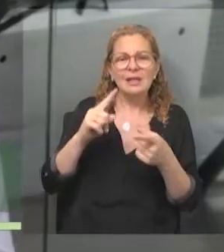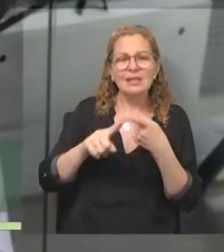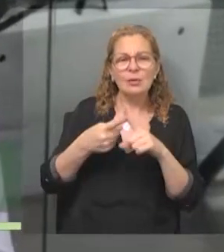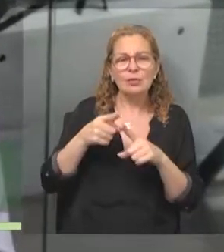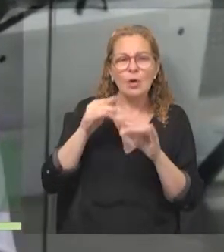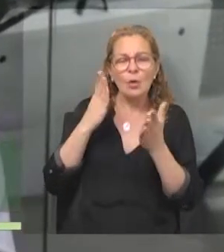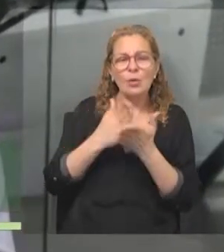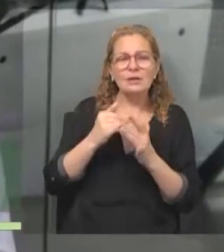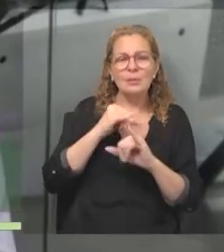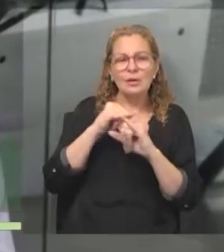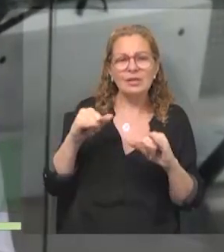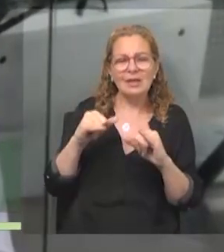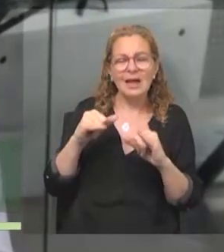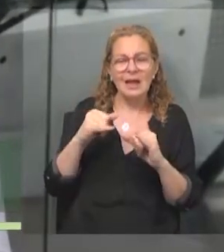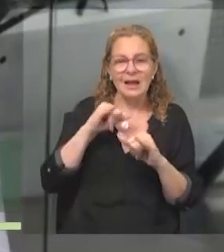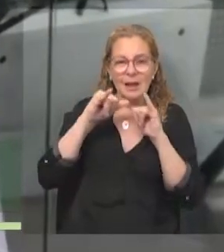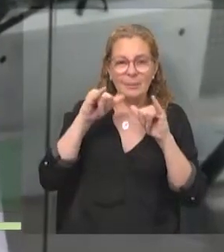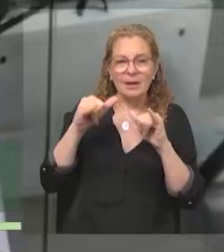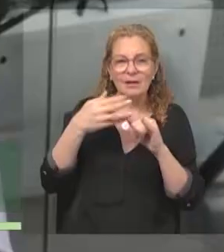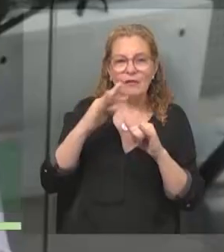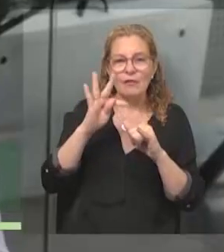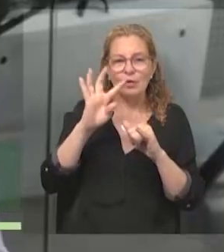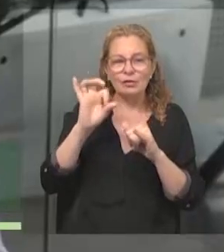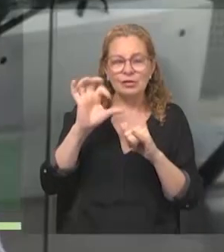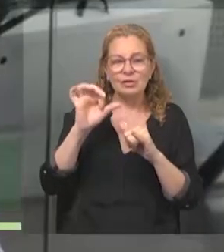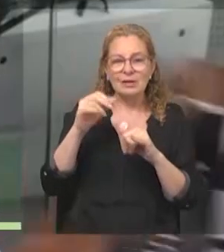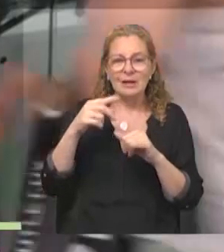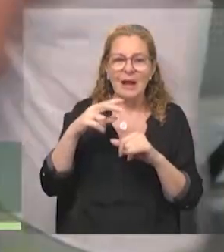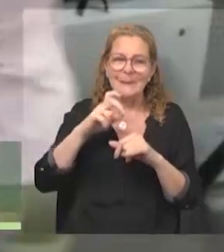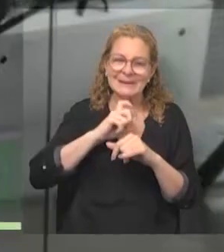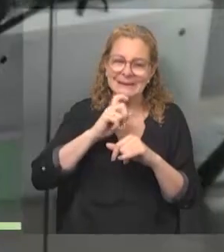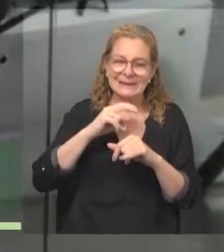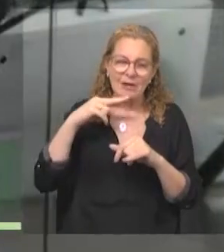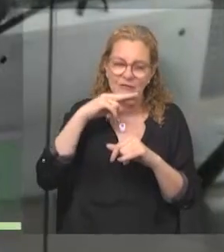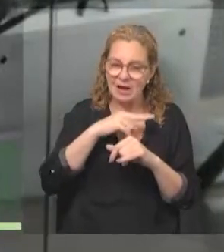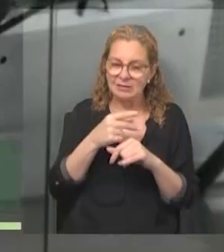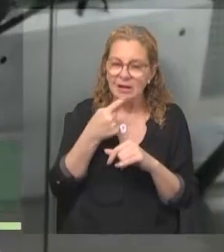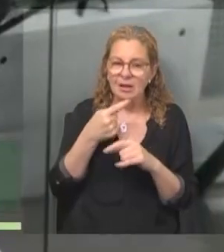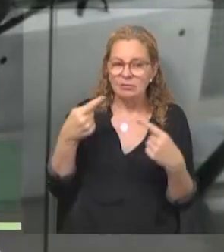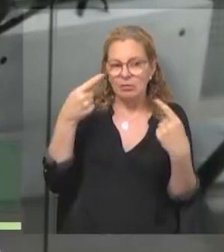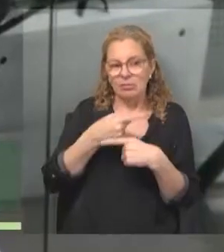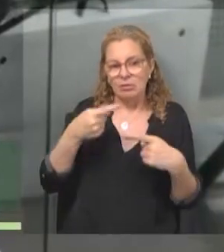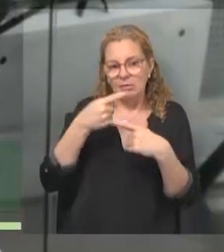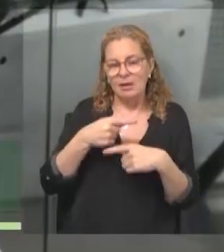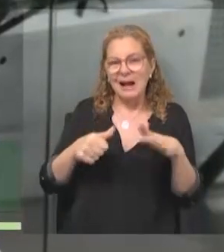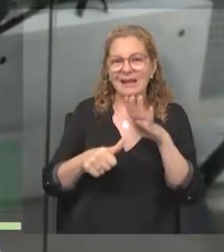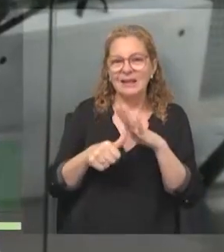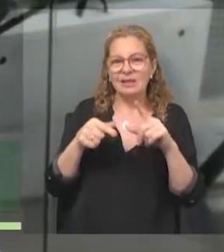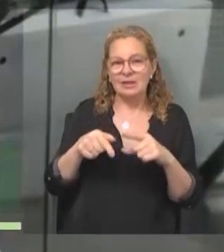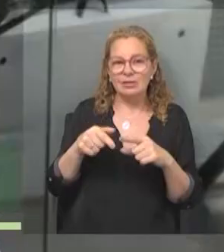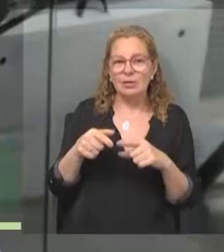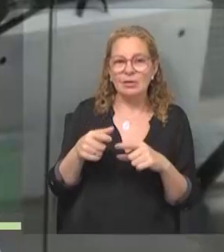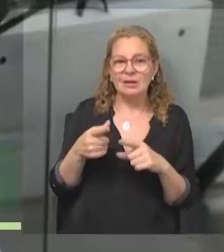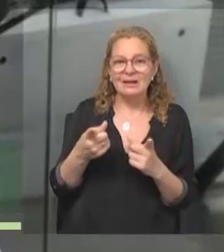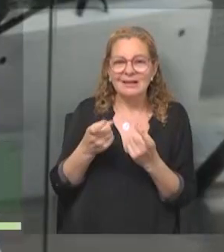días de campaña vinculado a los Bots a la fake news eh acusaciones cruzadas entre los candidat vinculado a esto